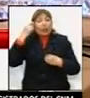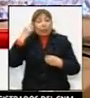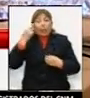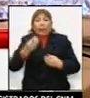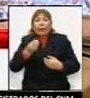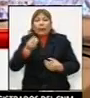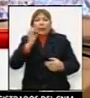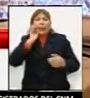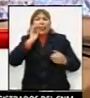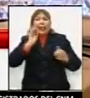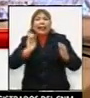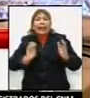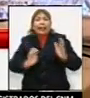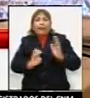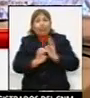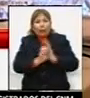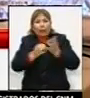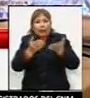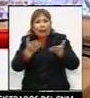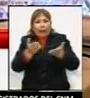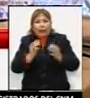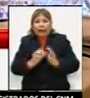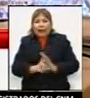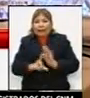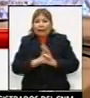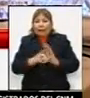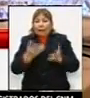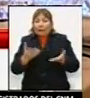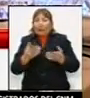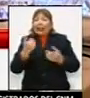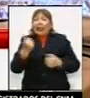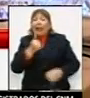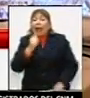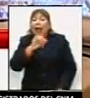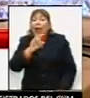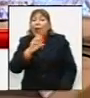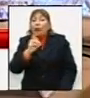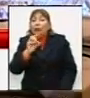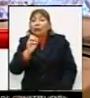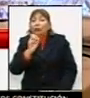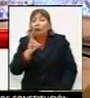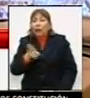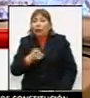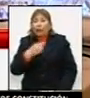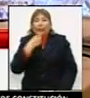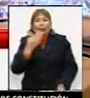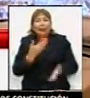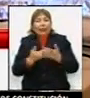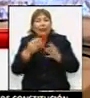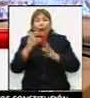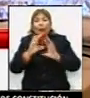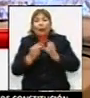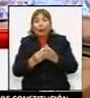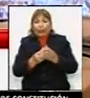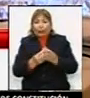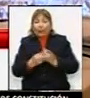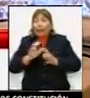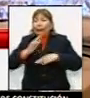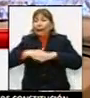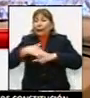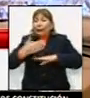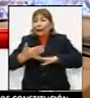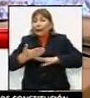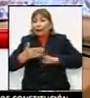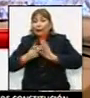por ejemplo, la OMPE podría poner una suerte de auditor, supervisor de acompañamiento a los partidos, de tal suerte que luego ya no